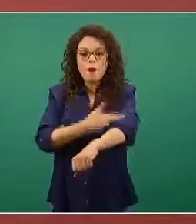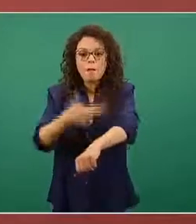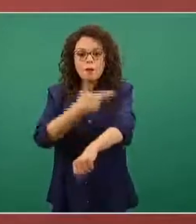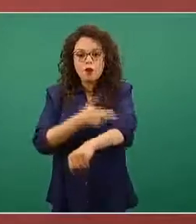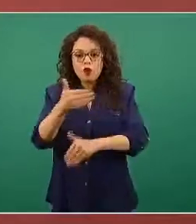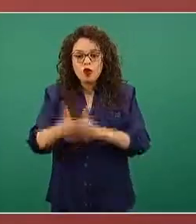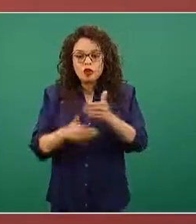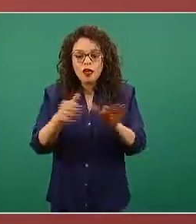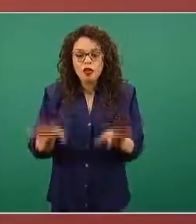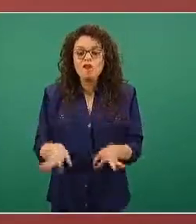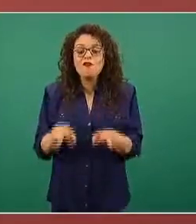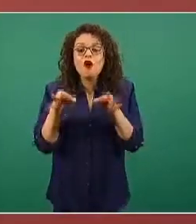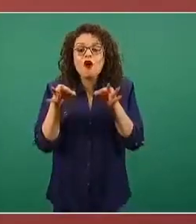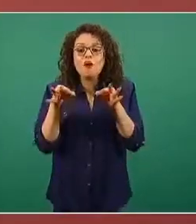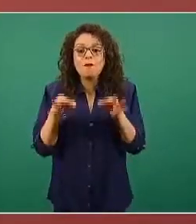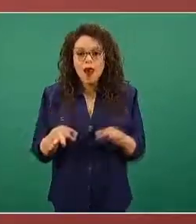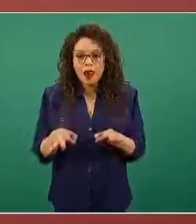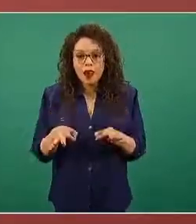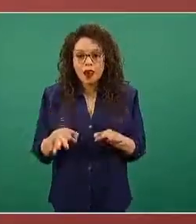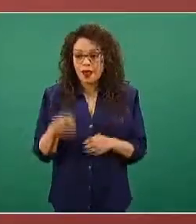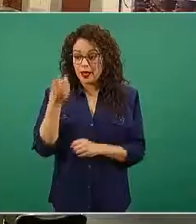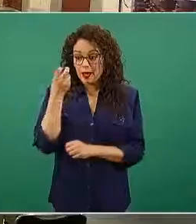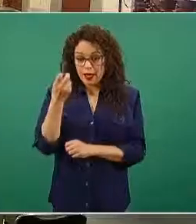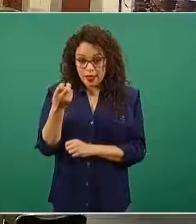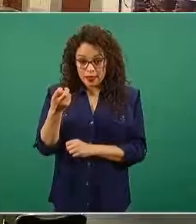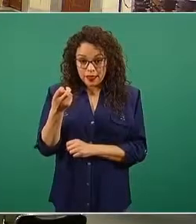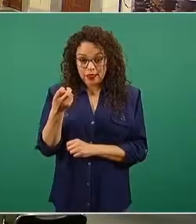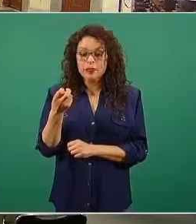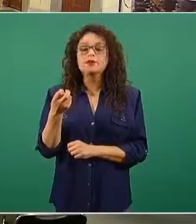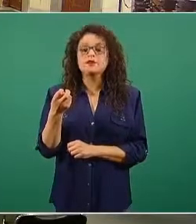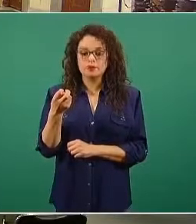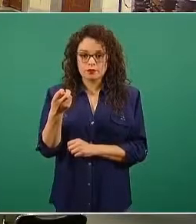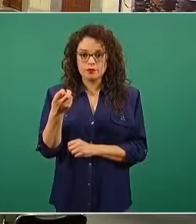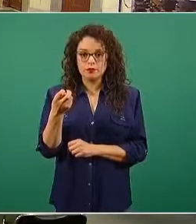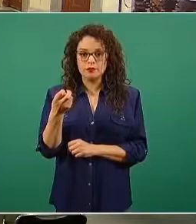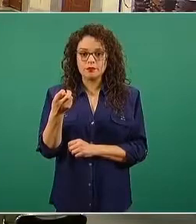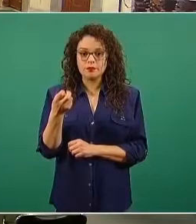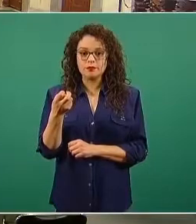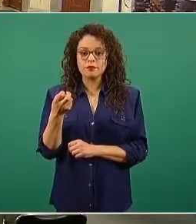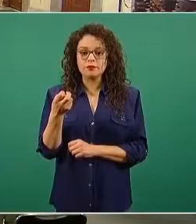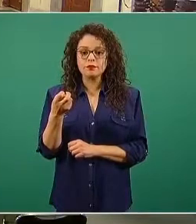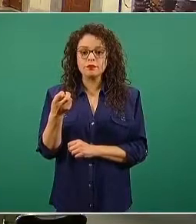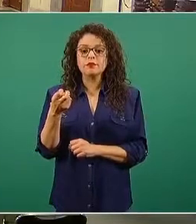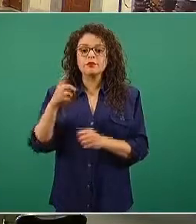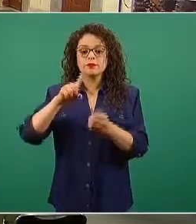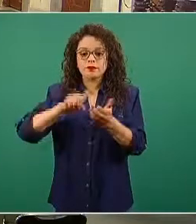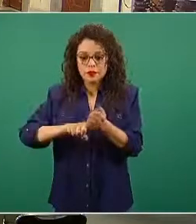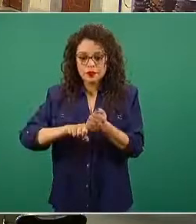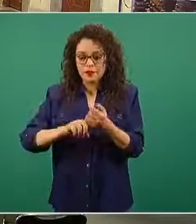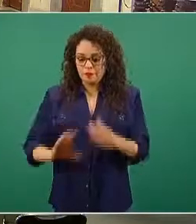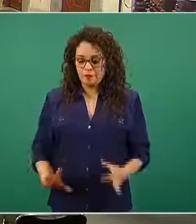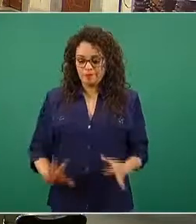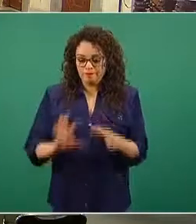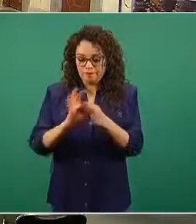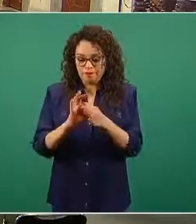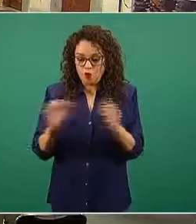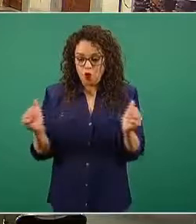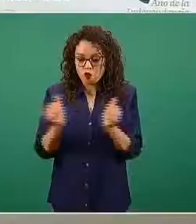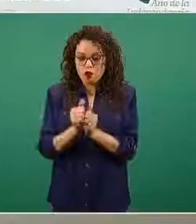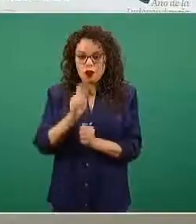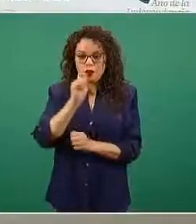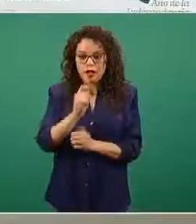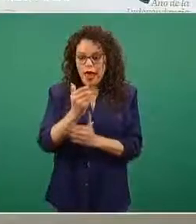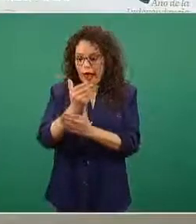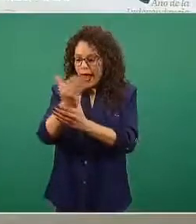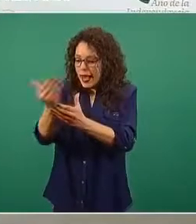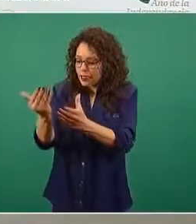ese proceso de manera formal se encontrará de manera muy alentadora con una parte sustantiva ya resuelta que ahora